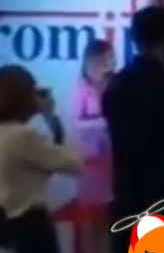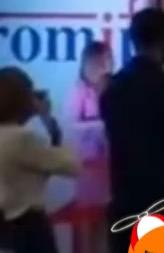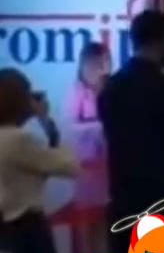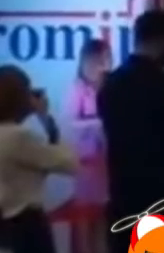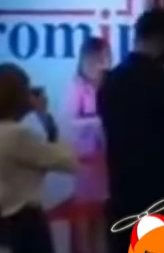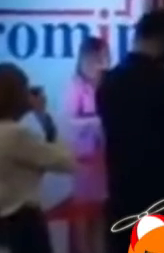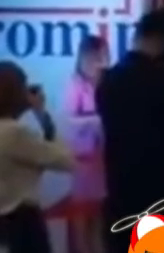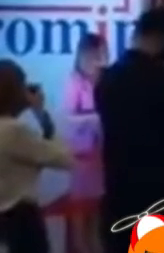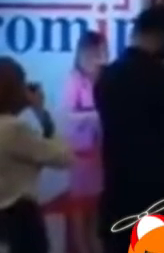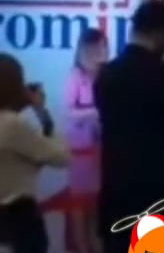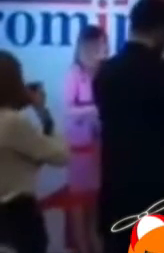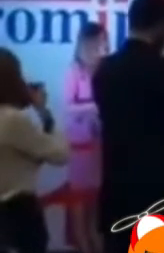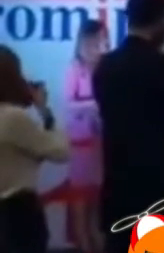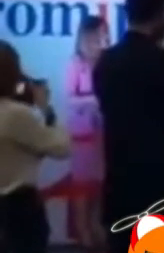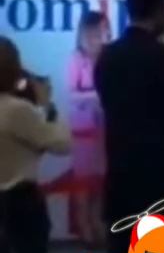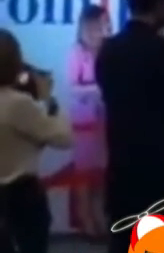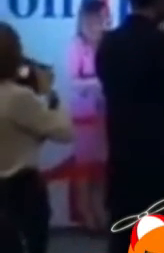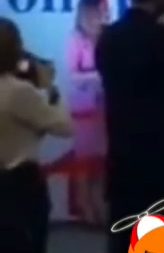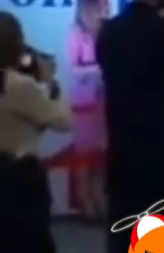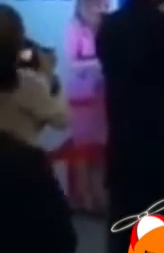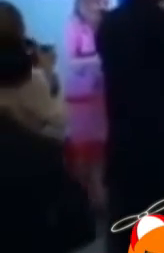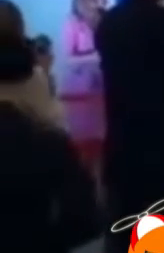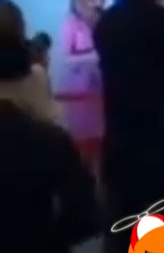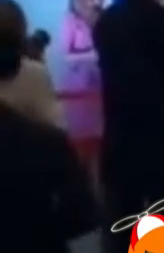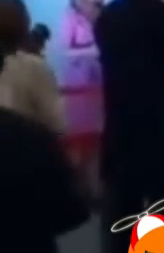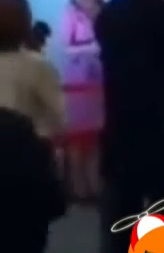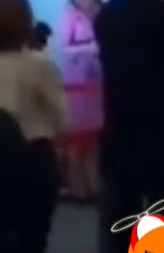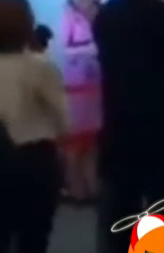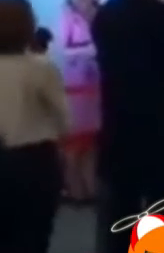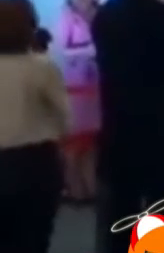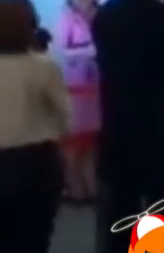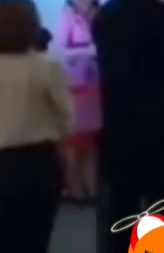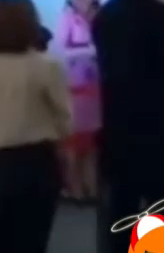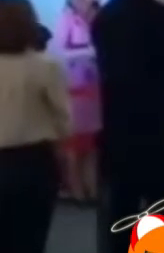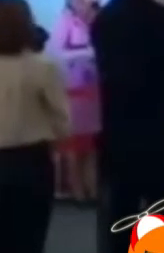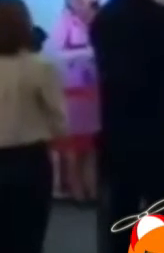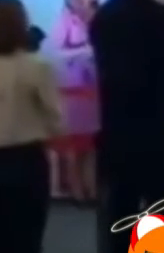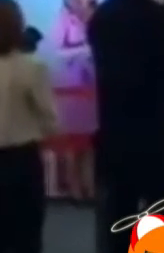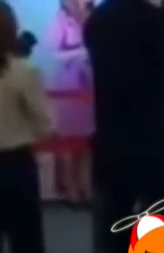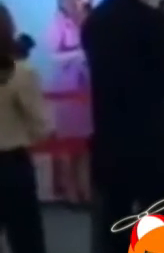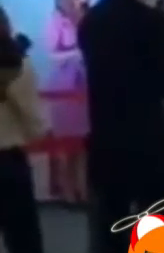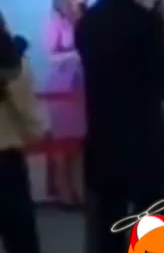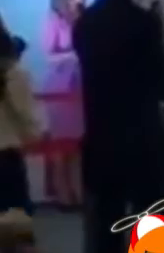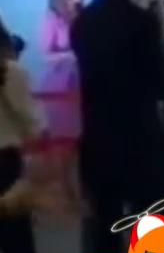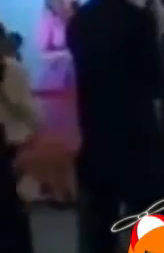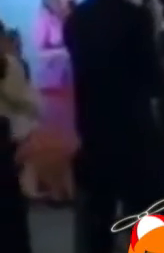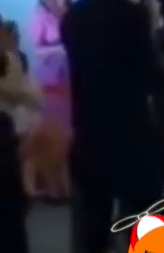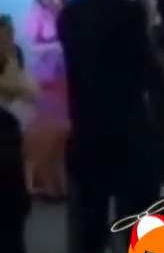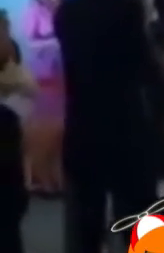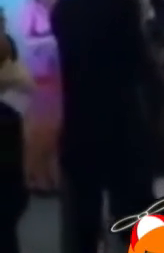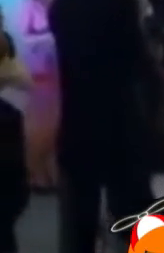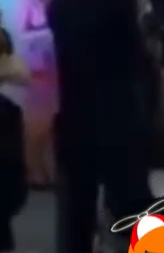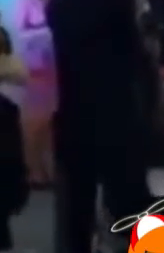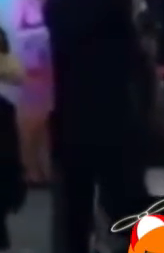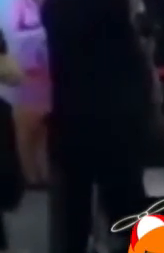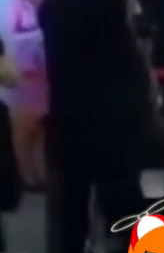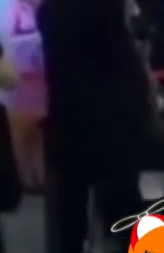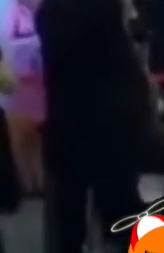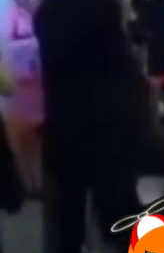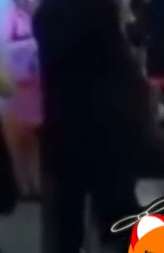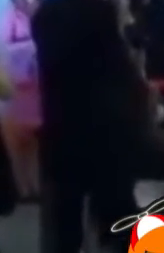decidido bueno porque me sigan criticando porque yo voy a seguir consultando y yo voy a seguir